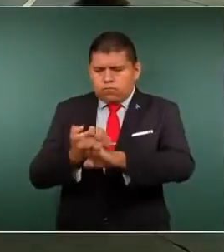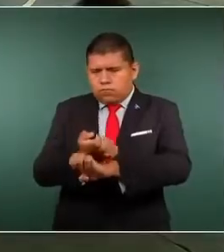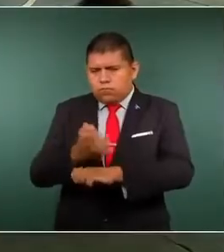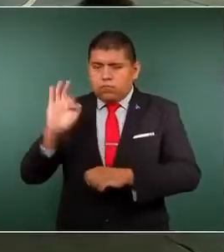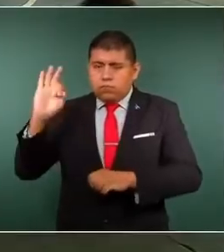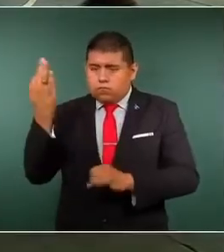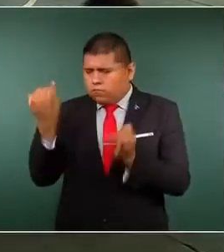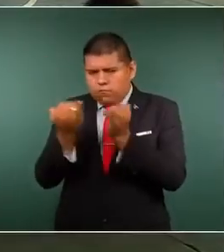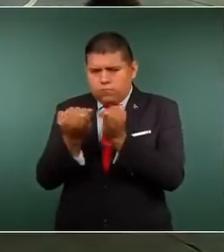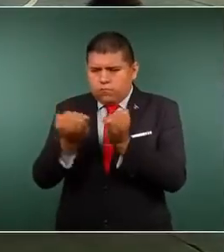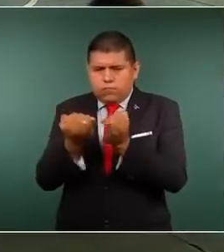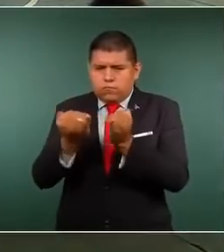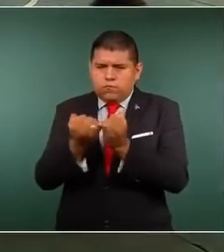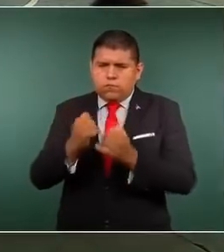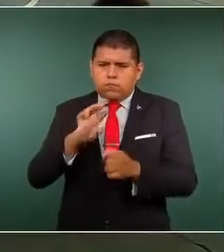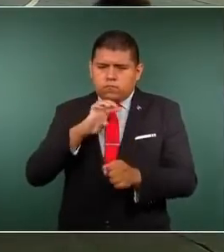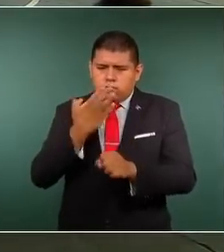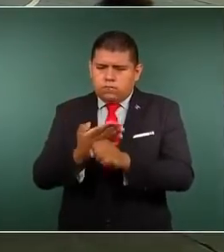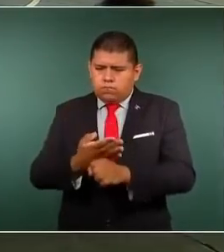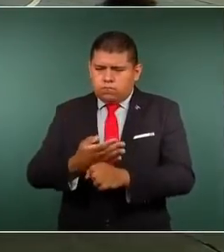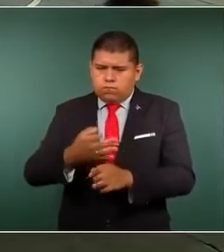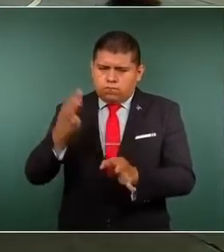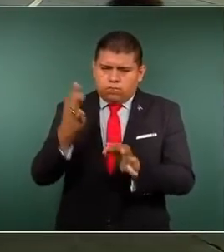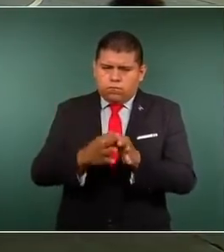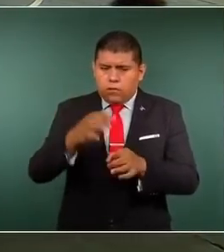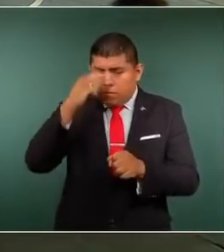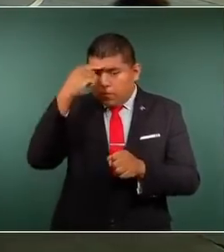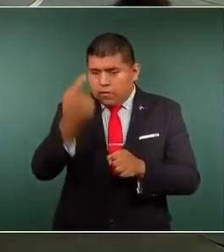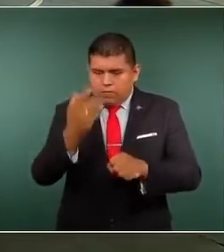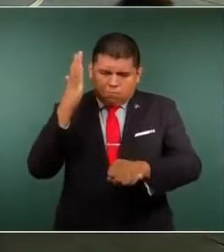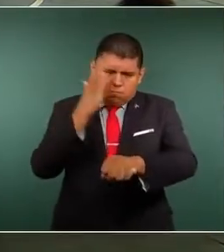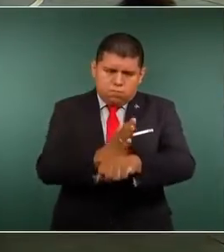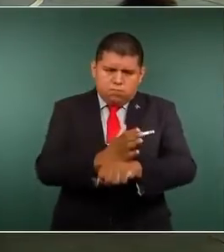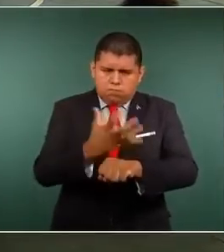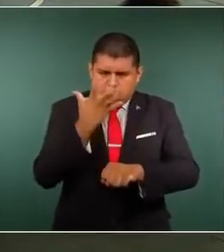qué no haya impunidad